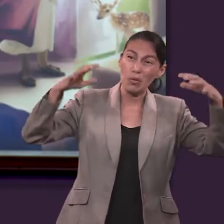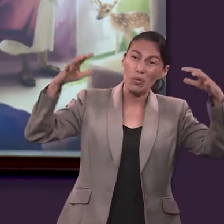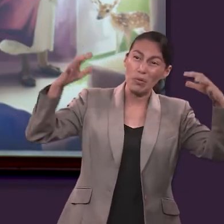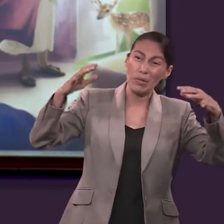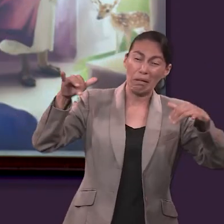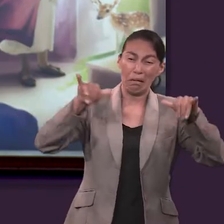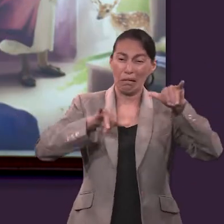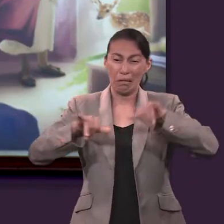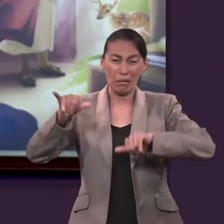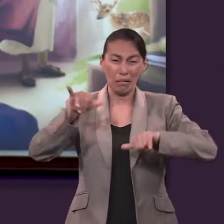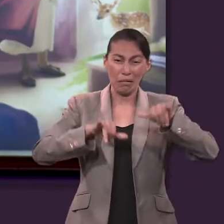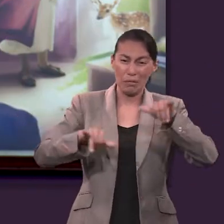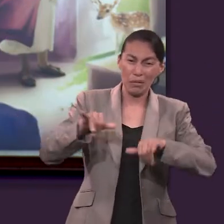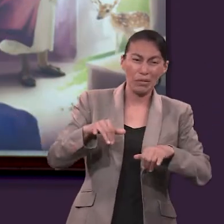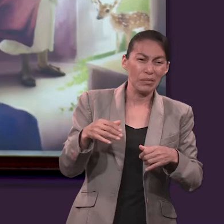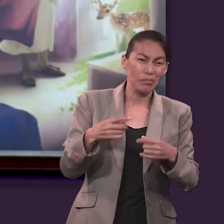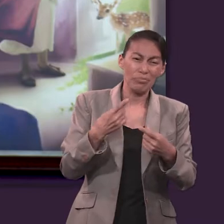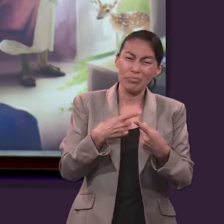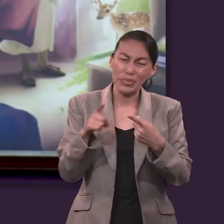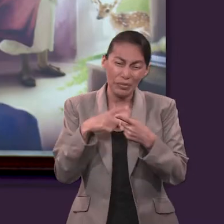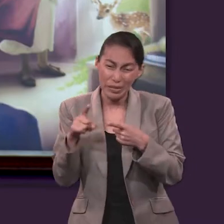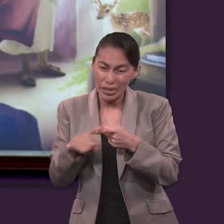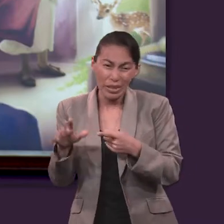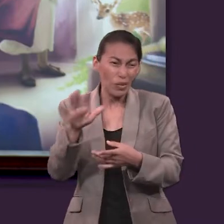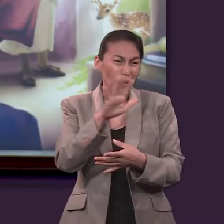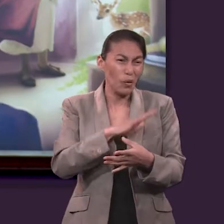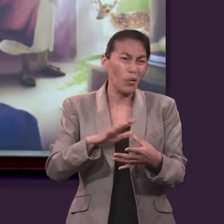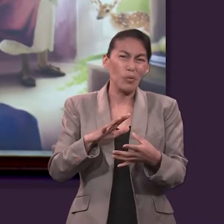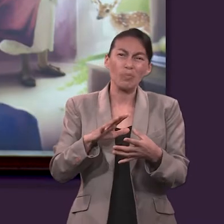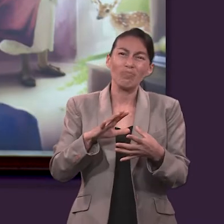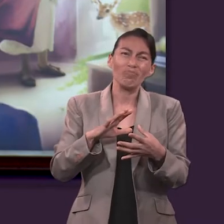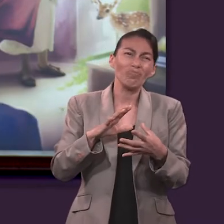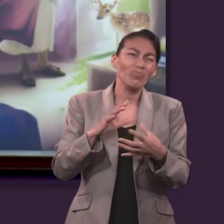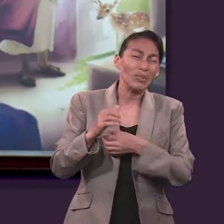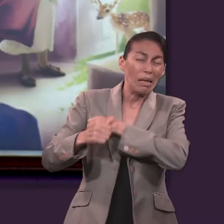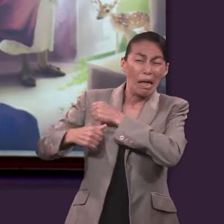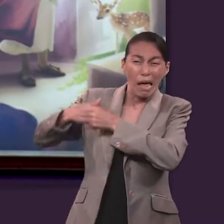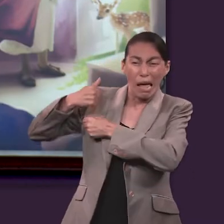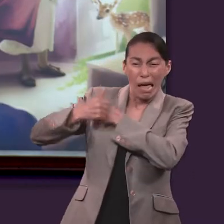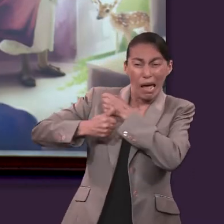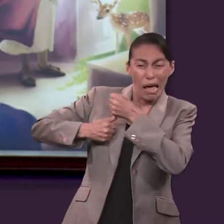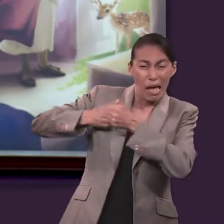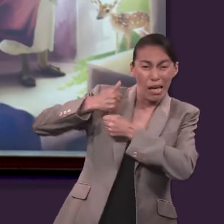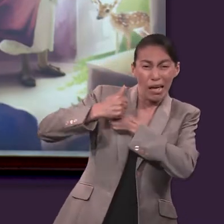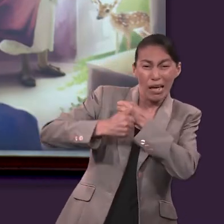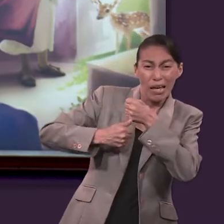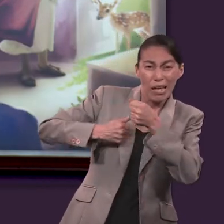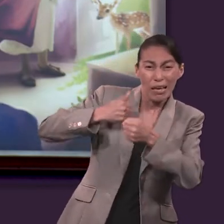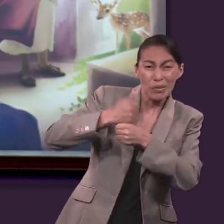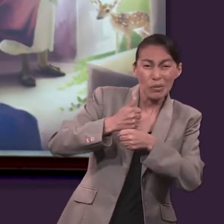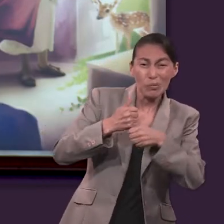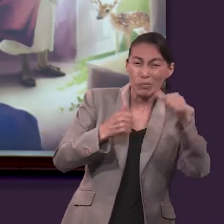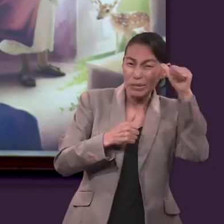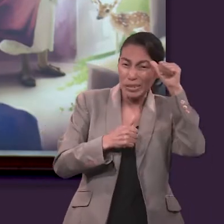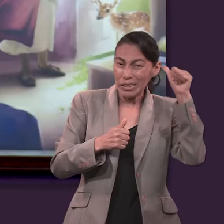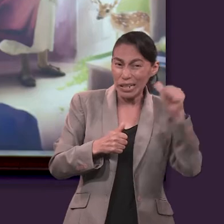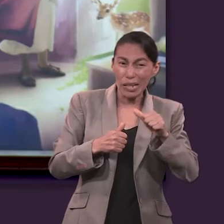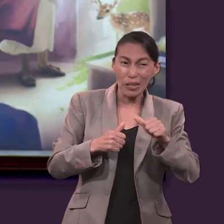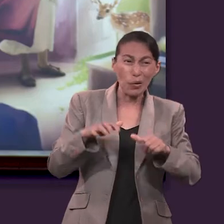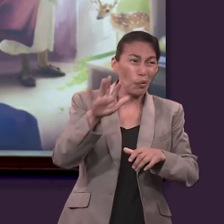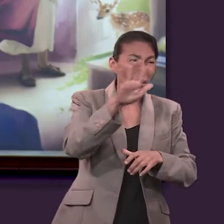las lluvias están contaminadas con químicos y todo esto, a pesar de todo el daño que ha causado tantos años de